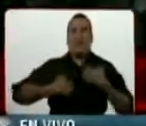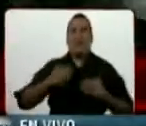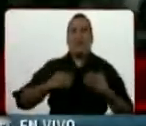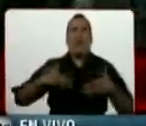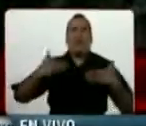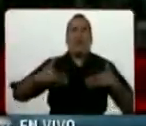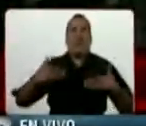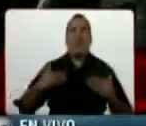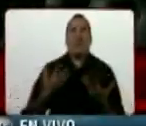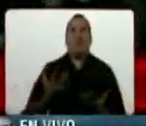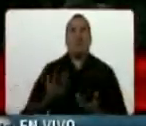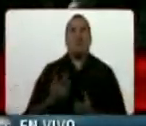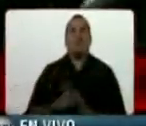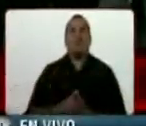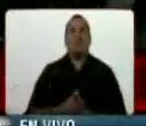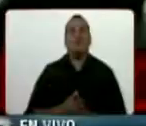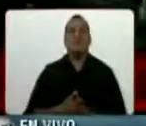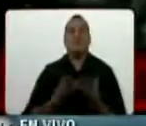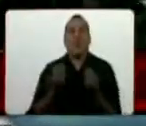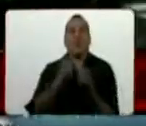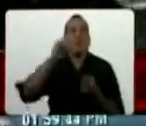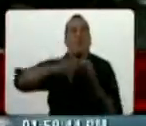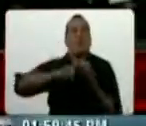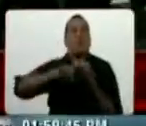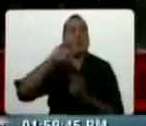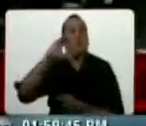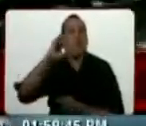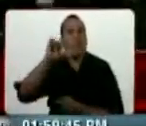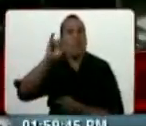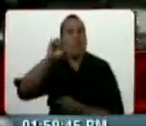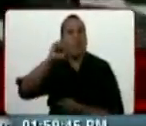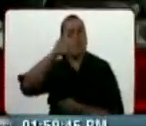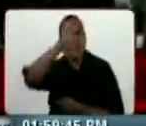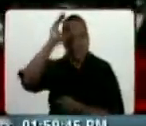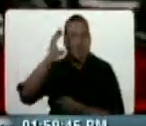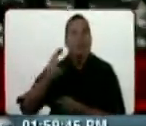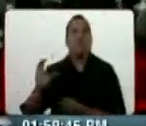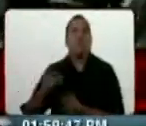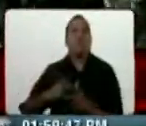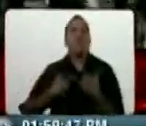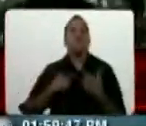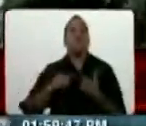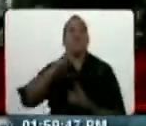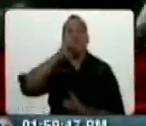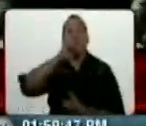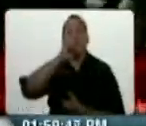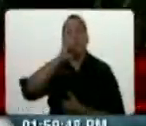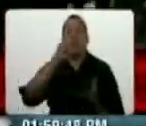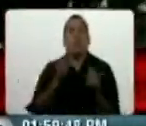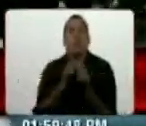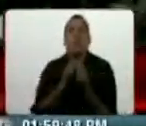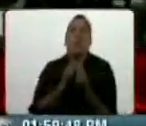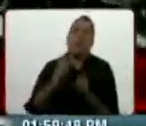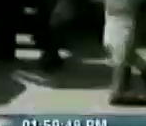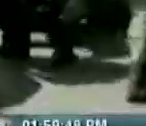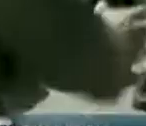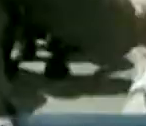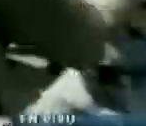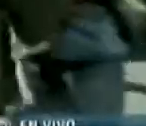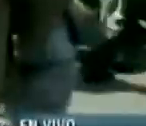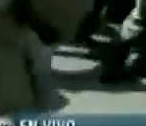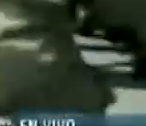primera combatiente a su lado, Cilia Flores, como todo este proceso que se ha llevado adelante, donde Nicolás Maduro ha encaminado el proceso constitucional de